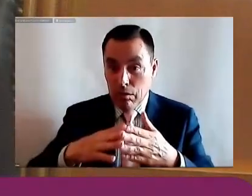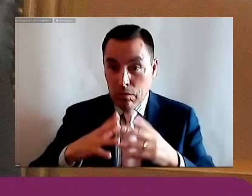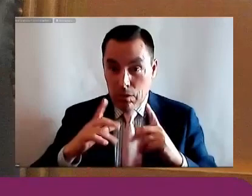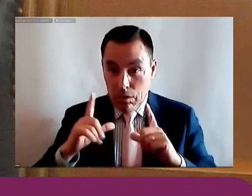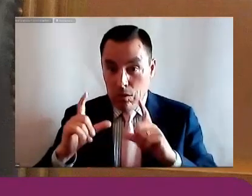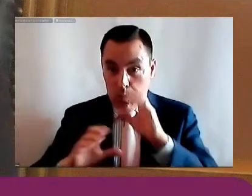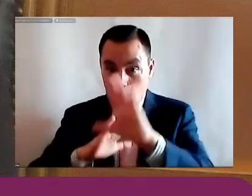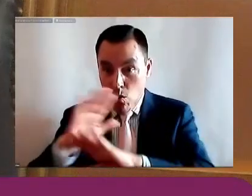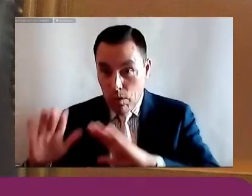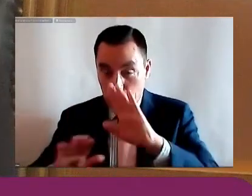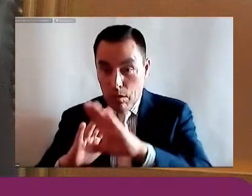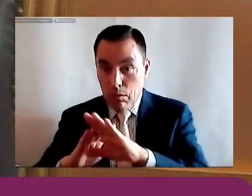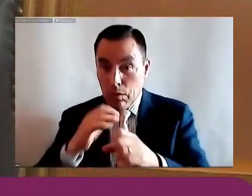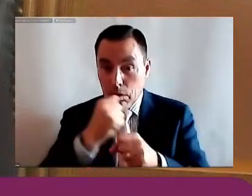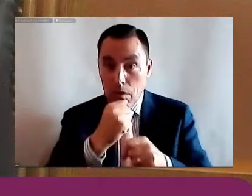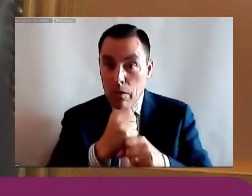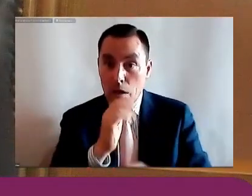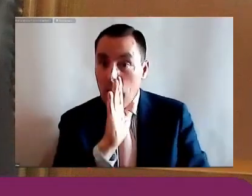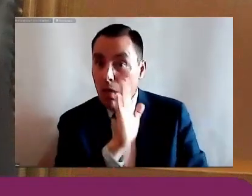Yo pienso